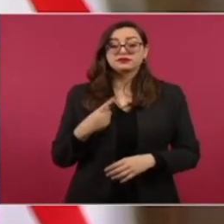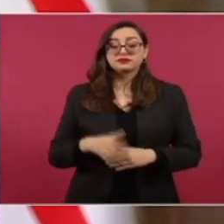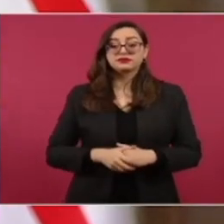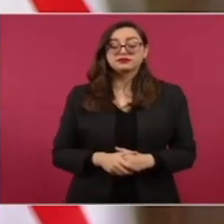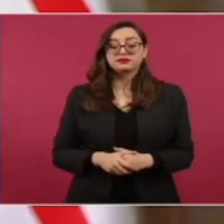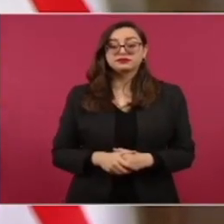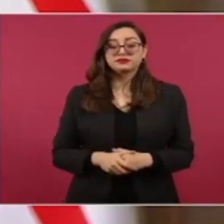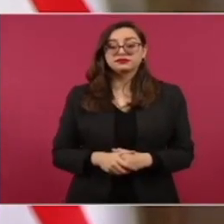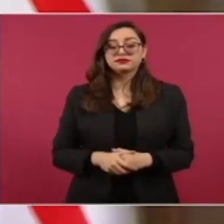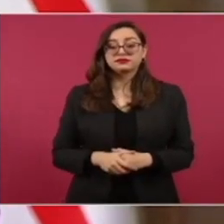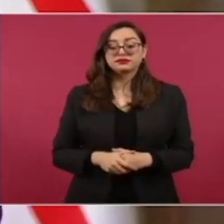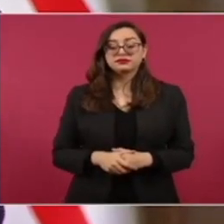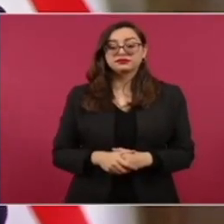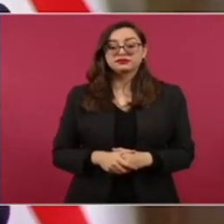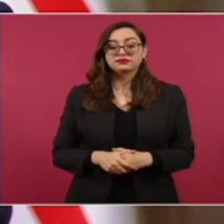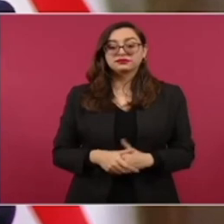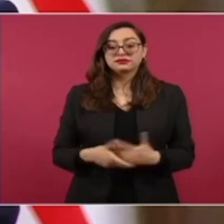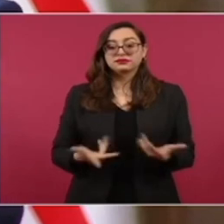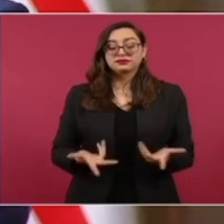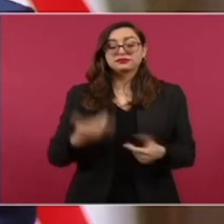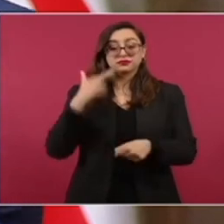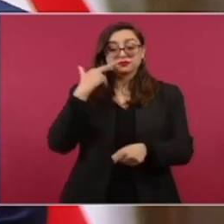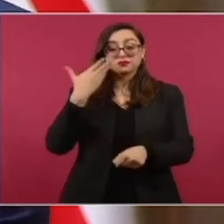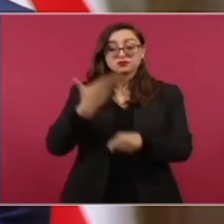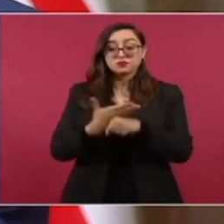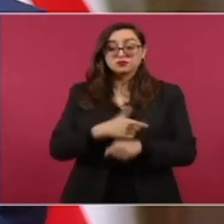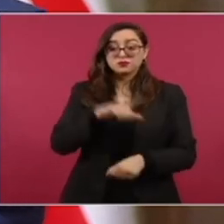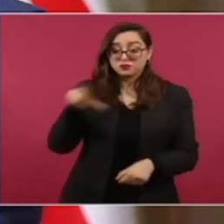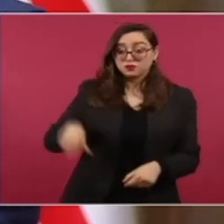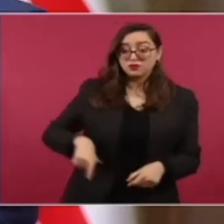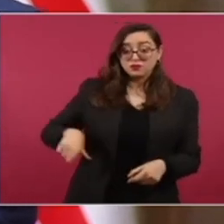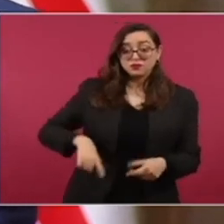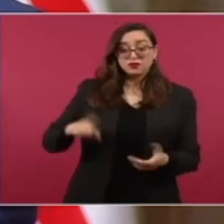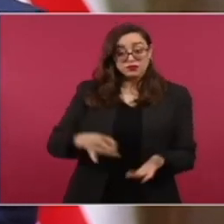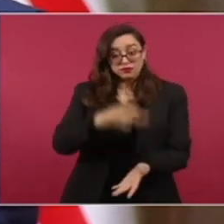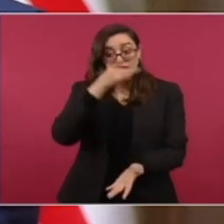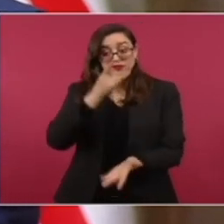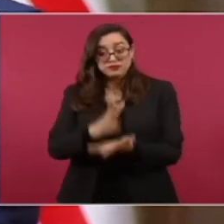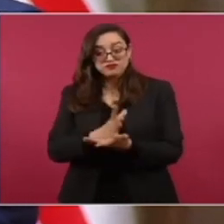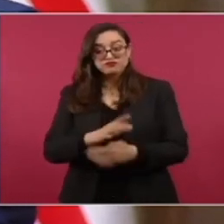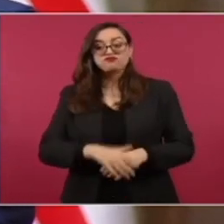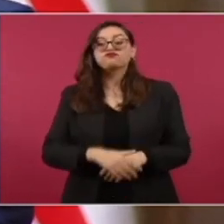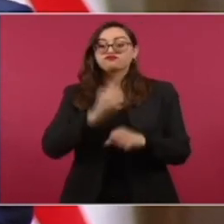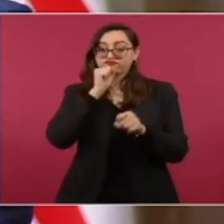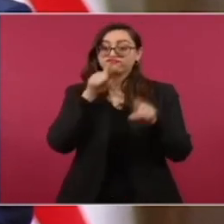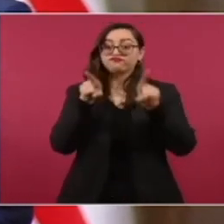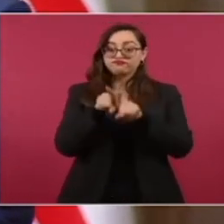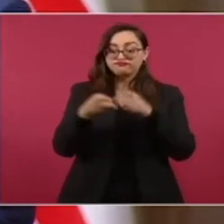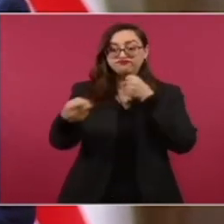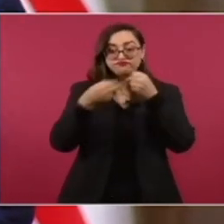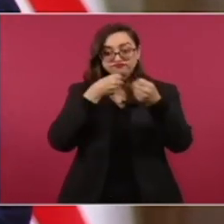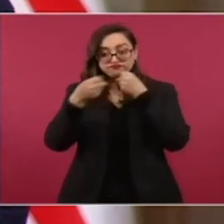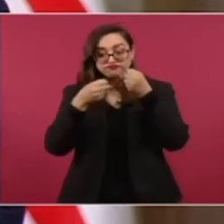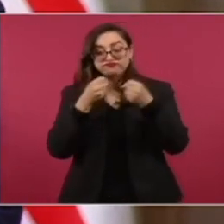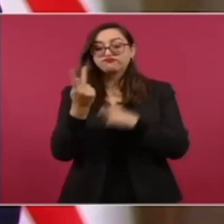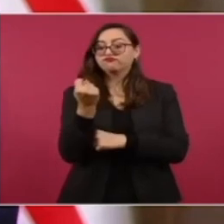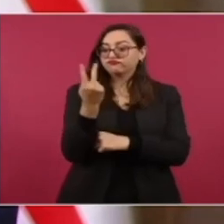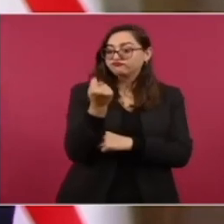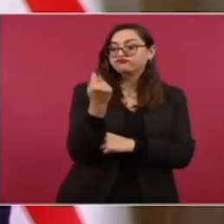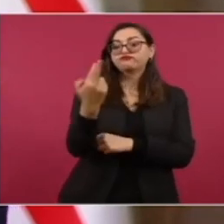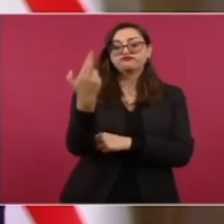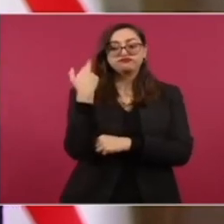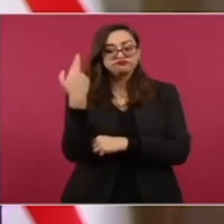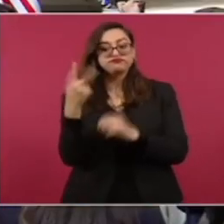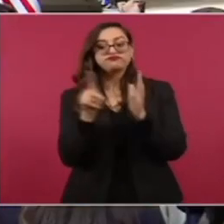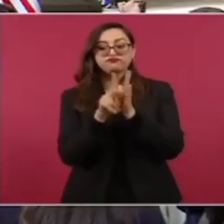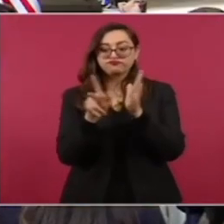lo tiene que hacer, es la responsabilidad del gobierno, también los medios nos